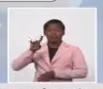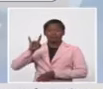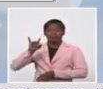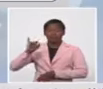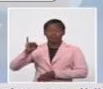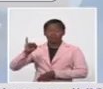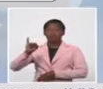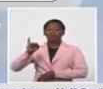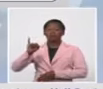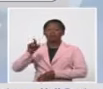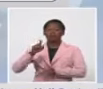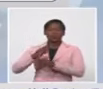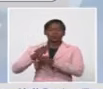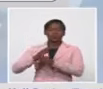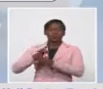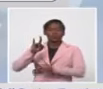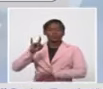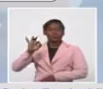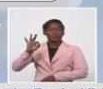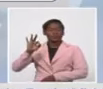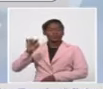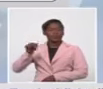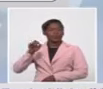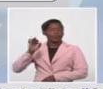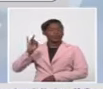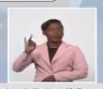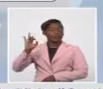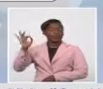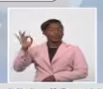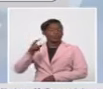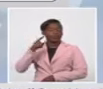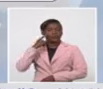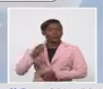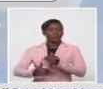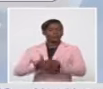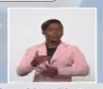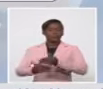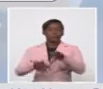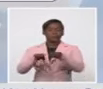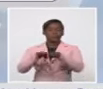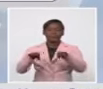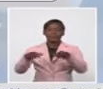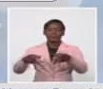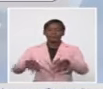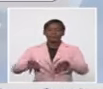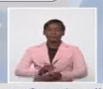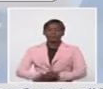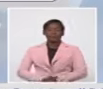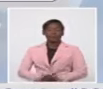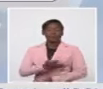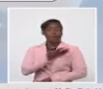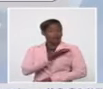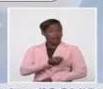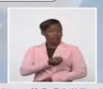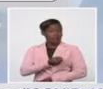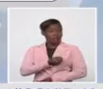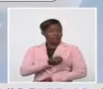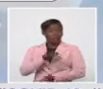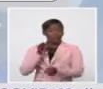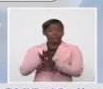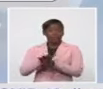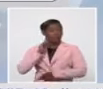98,7% de ellos, con una evolución clínica estable. Lamentamos mucho al inicio de la